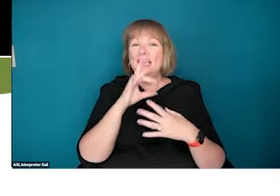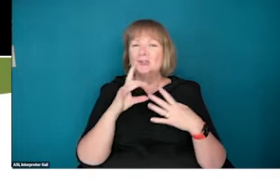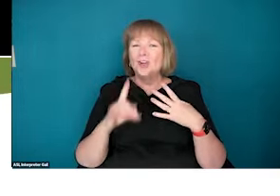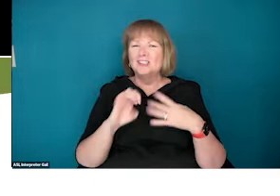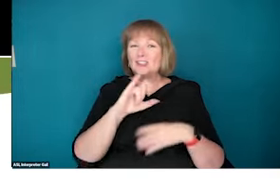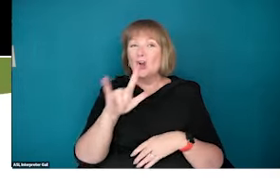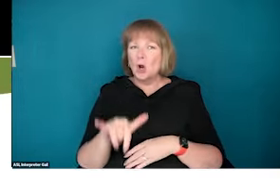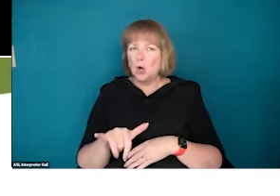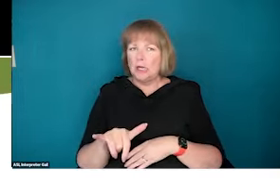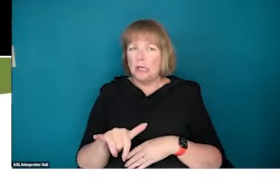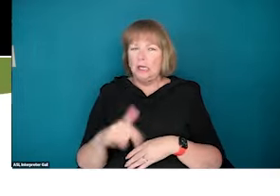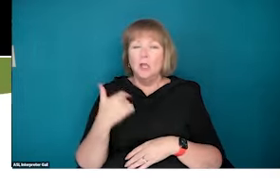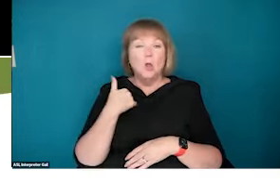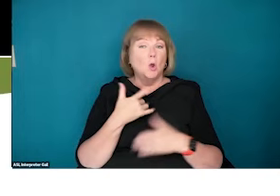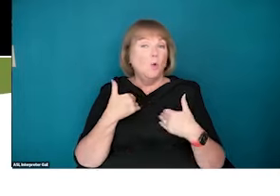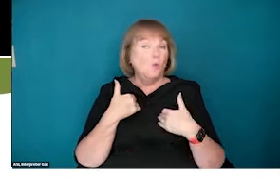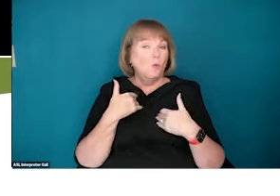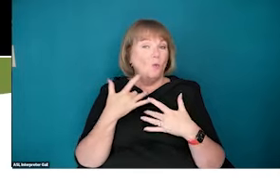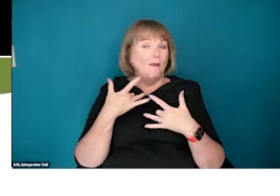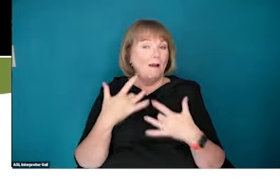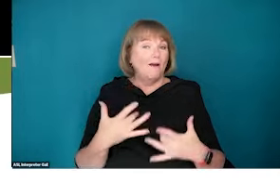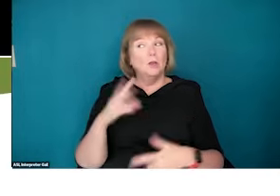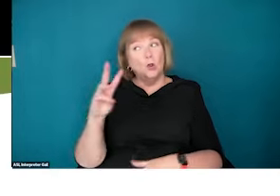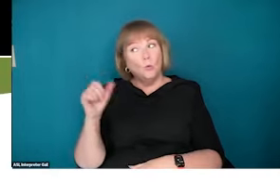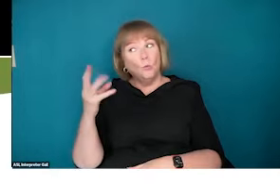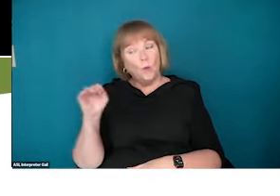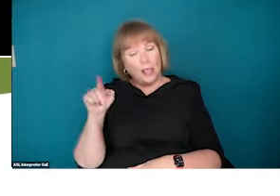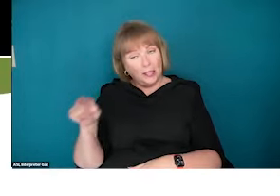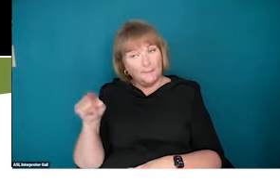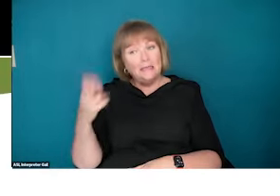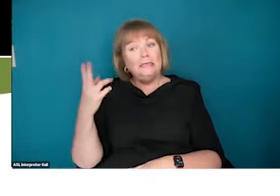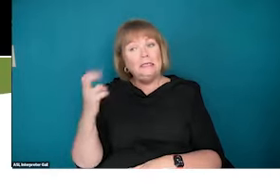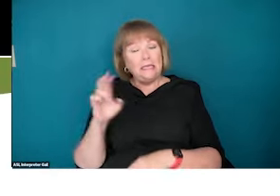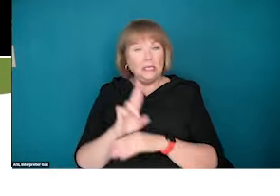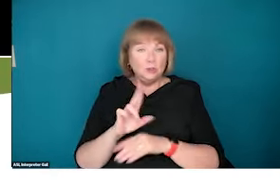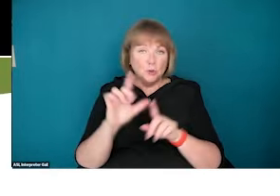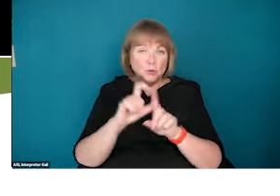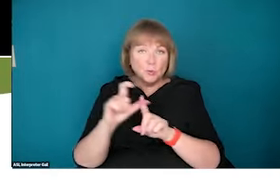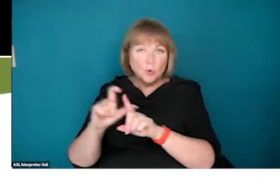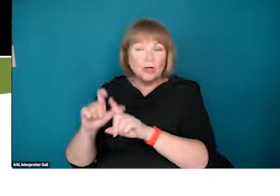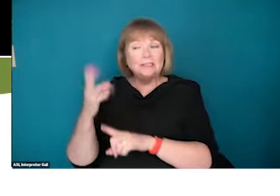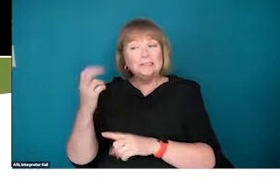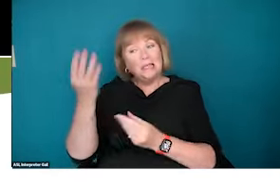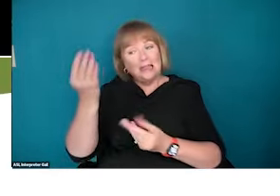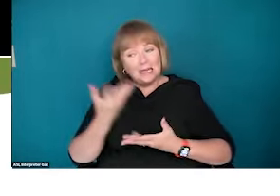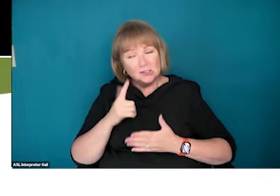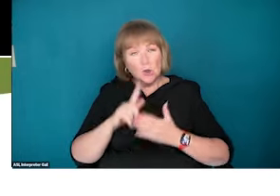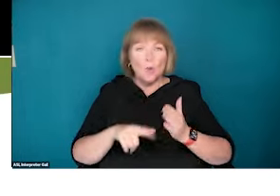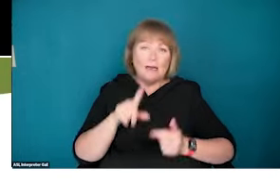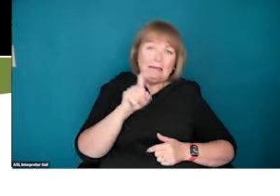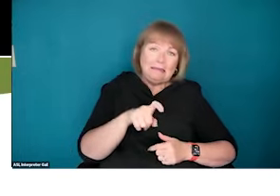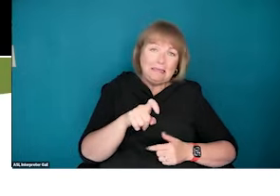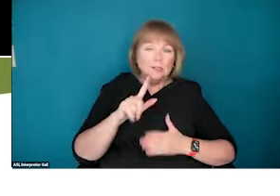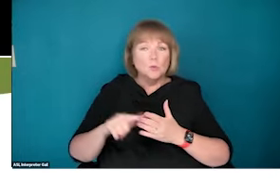lenguaje para ayudarnos a entender lo que no le gusta o que lo sí le gusta. Yo sé que esto